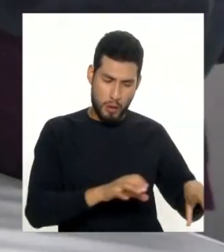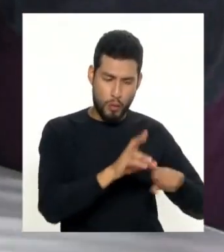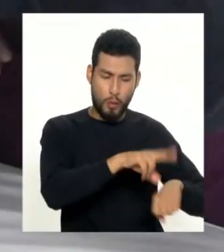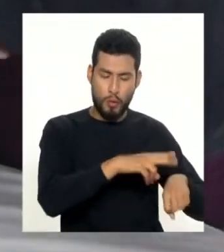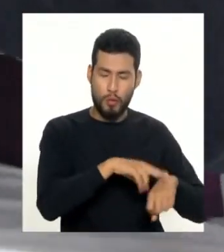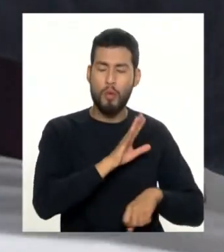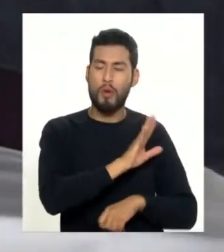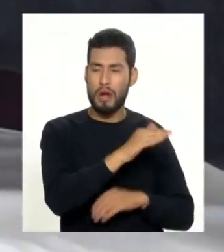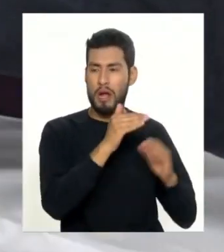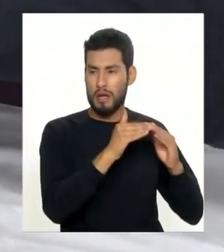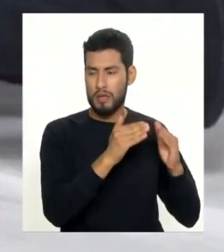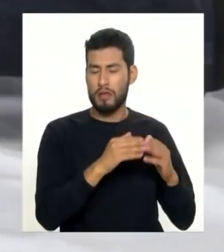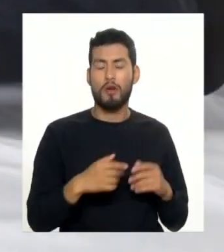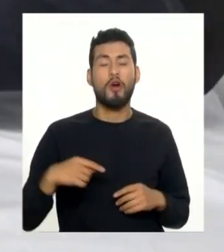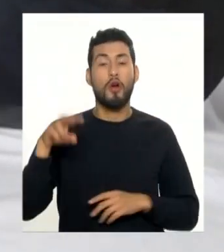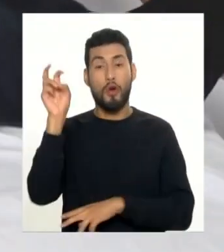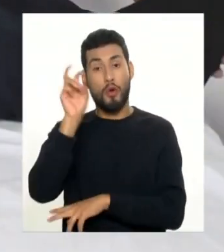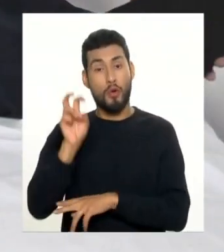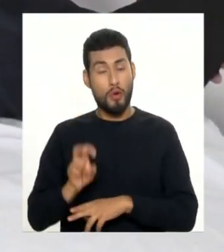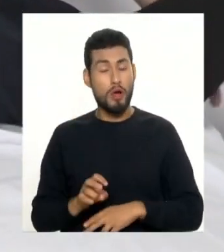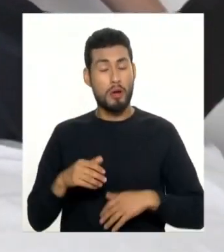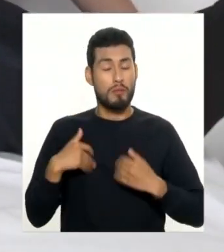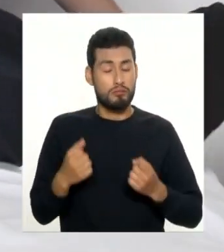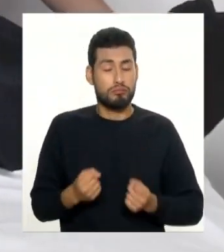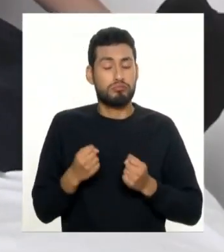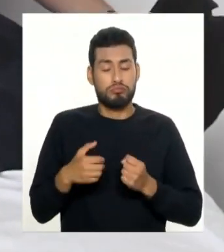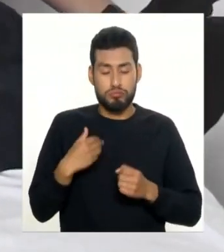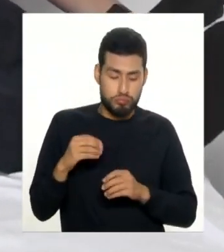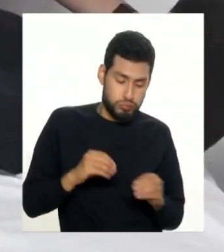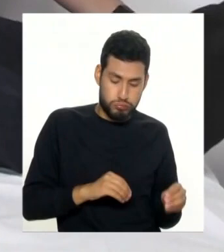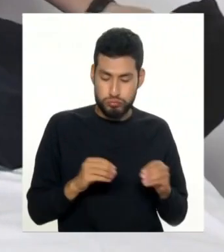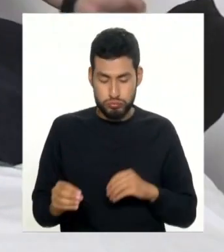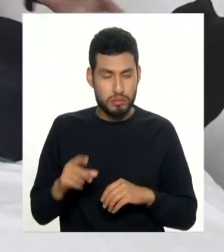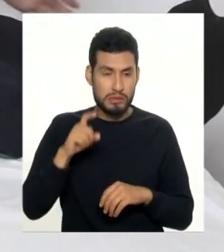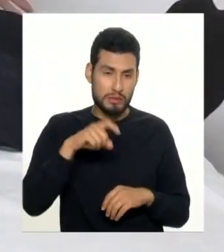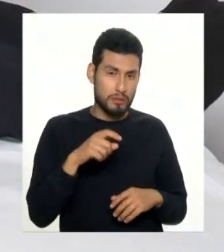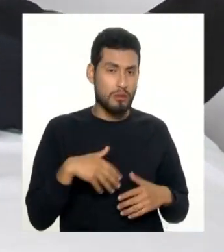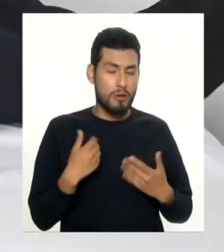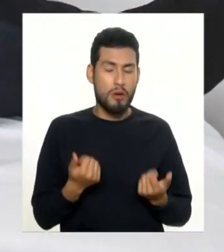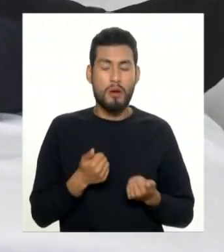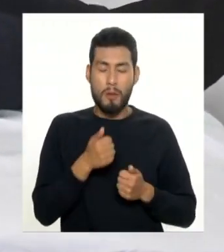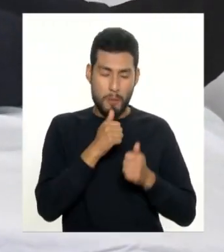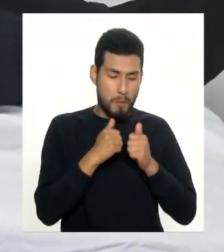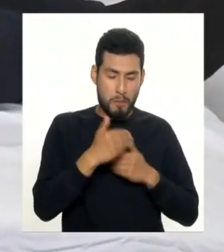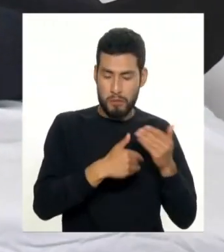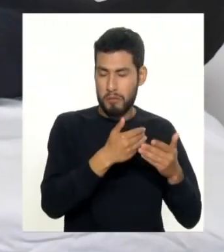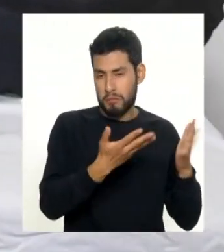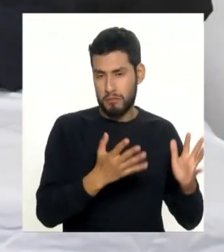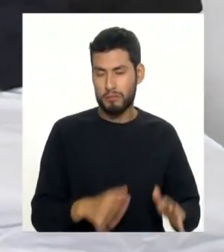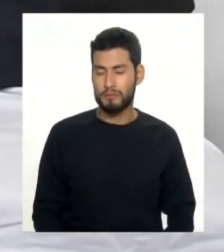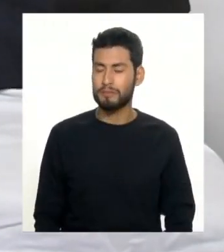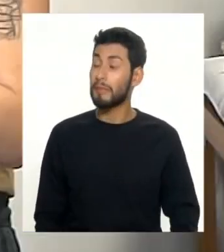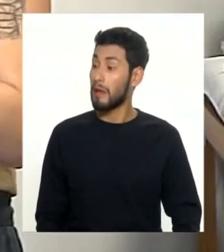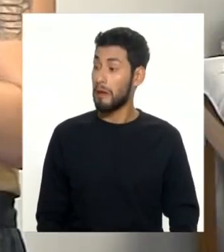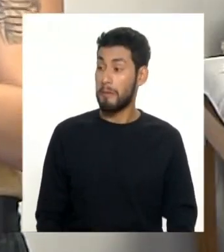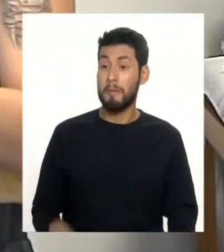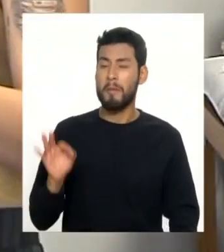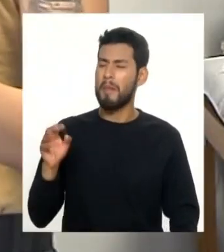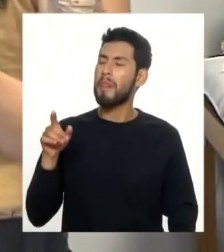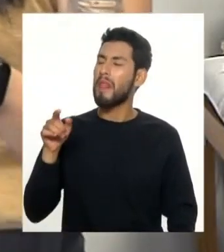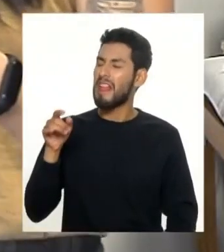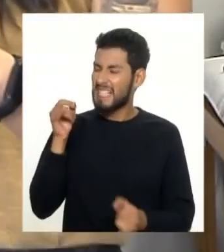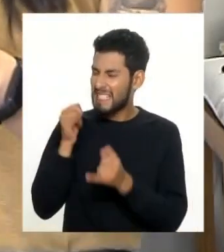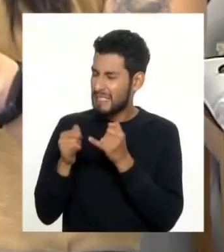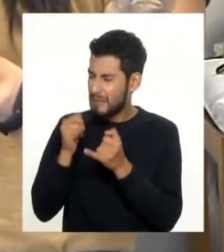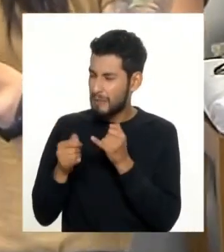normales cotidianas. La columna puede tolerar la posición que el paciente necesita para sus actividades. Ok, entonces cerrando,